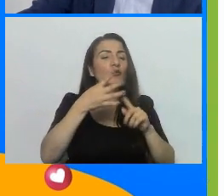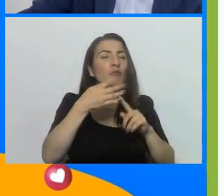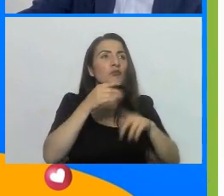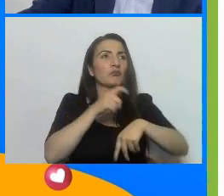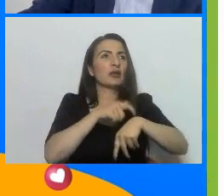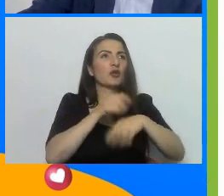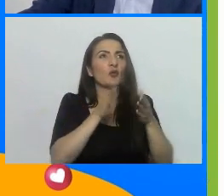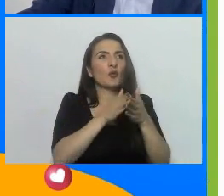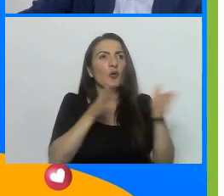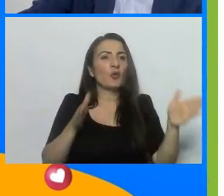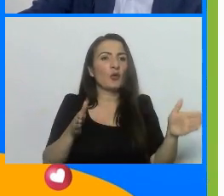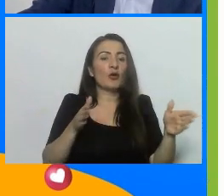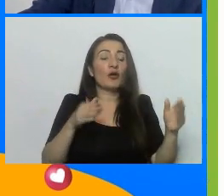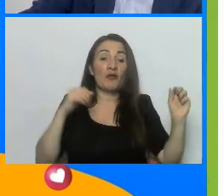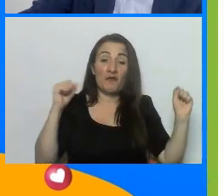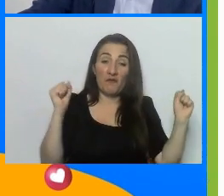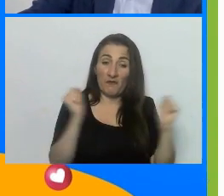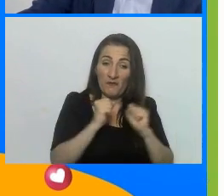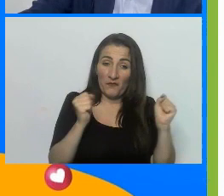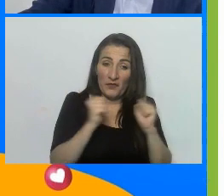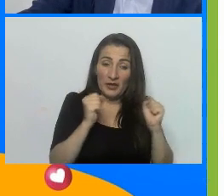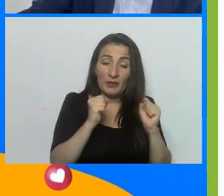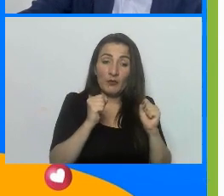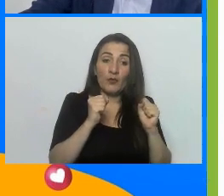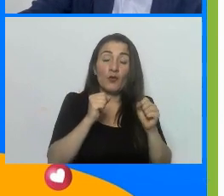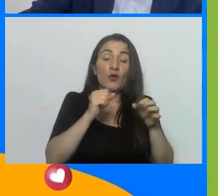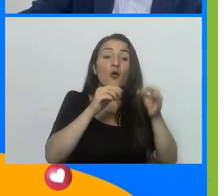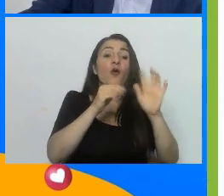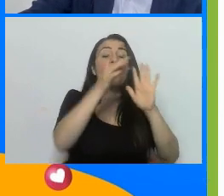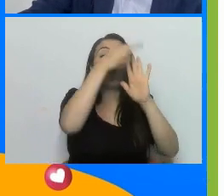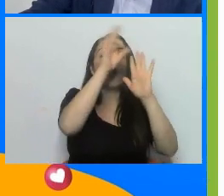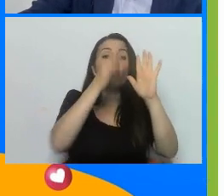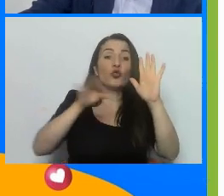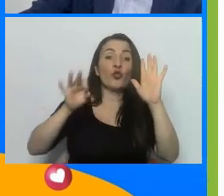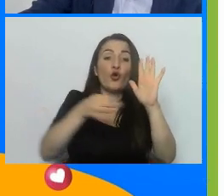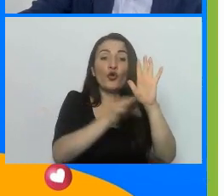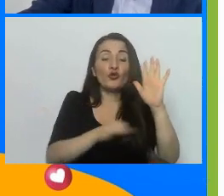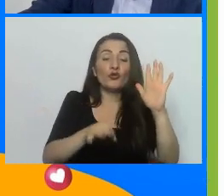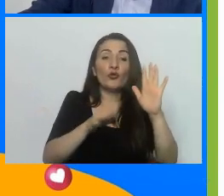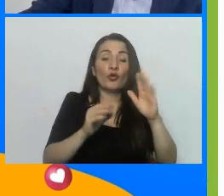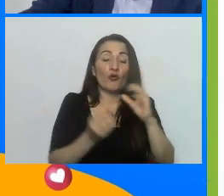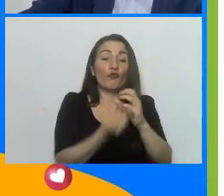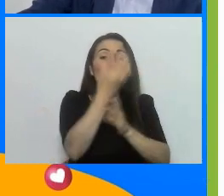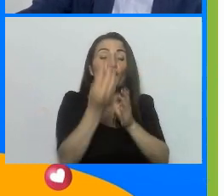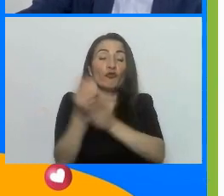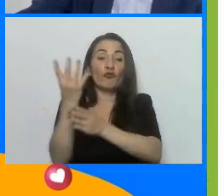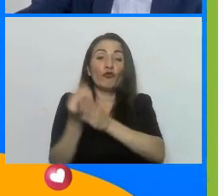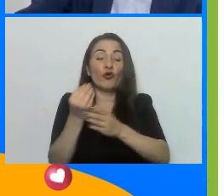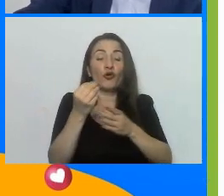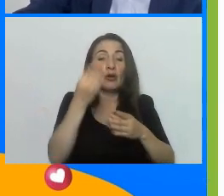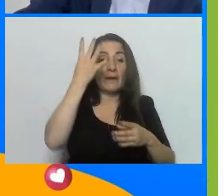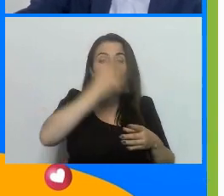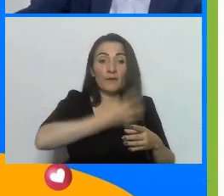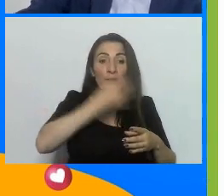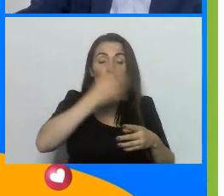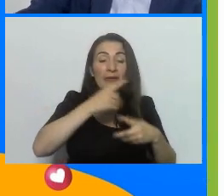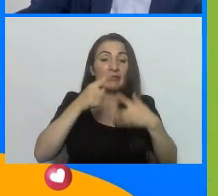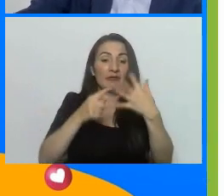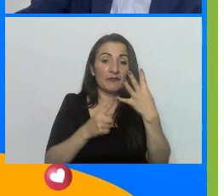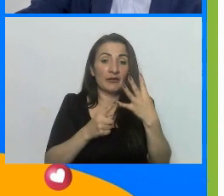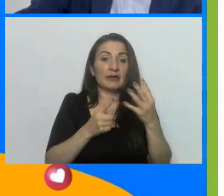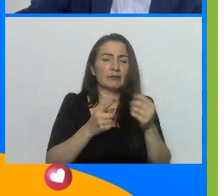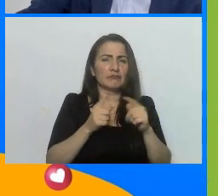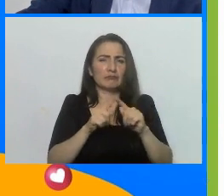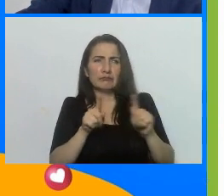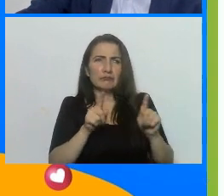de fríos, a la primavera y el otoño también se dan, pero es demasiado, o sea, no hay diferencia entre el invierno, el verano, el otoño y la primavera,